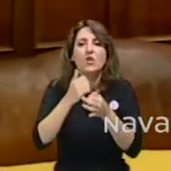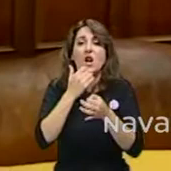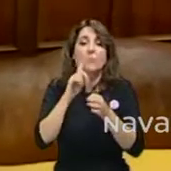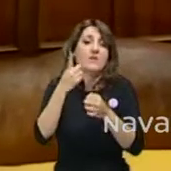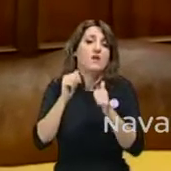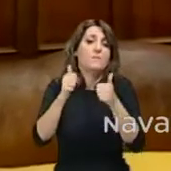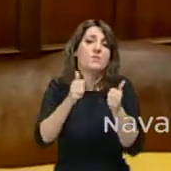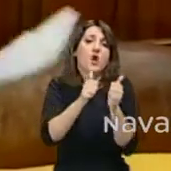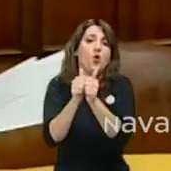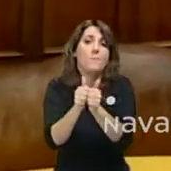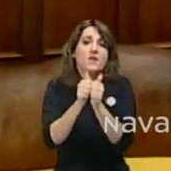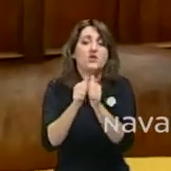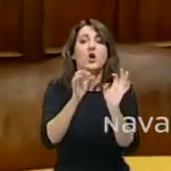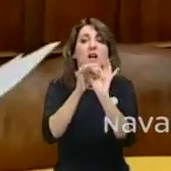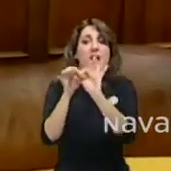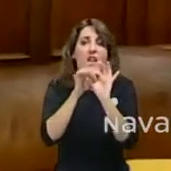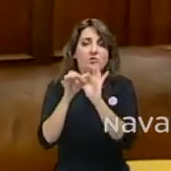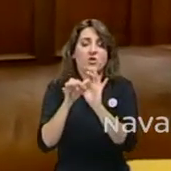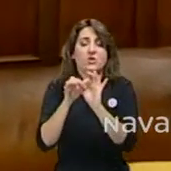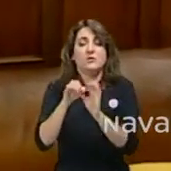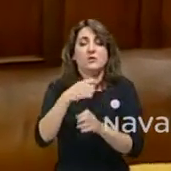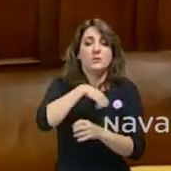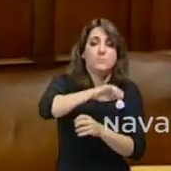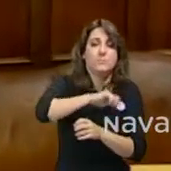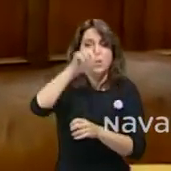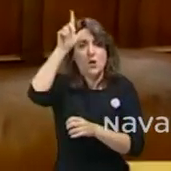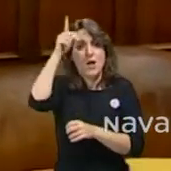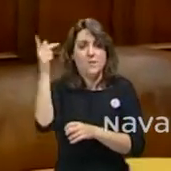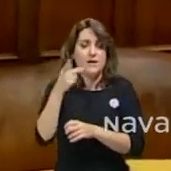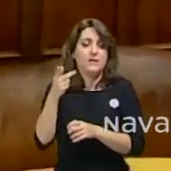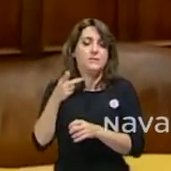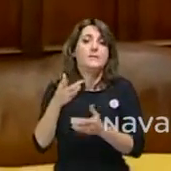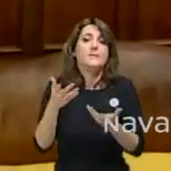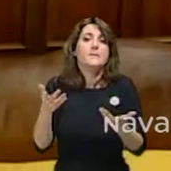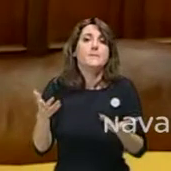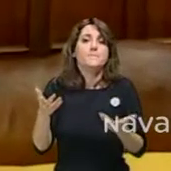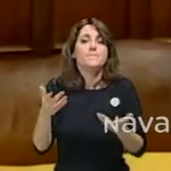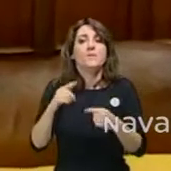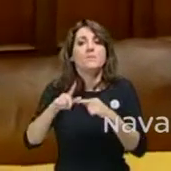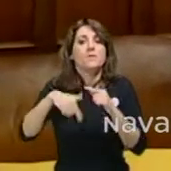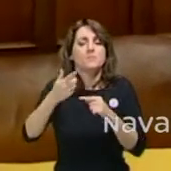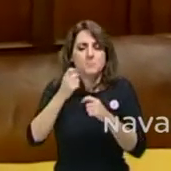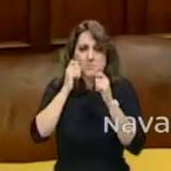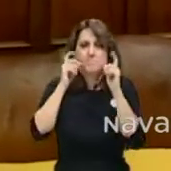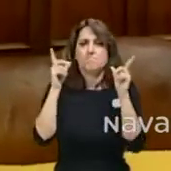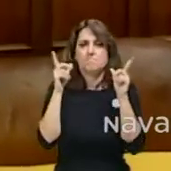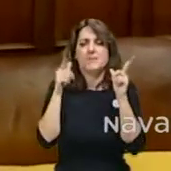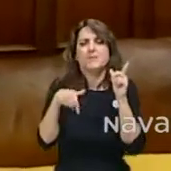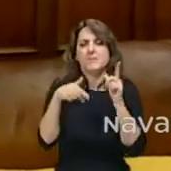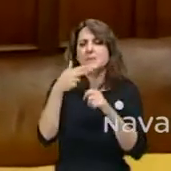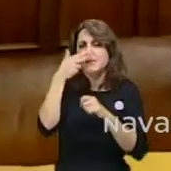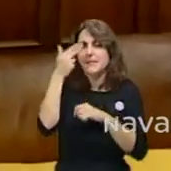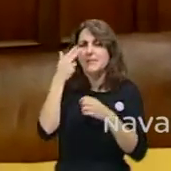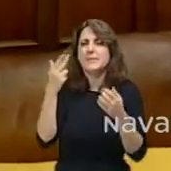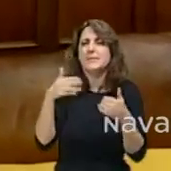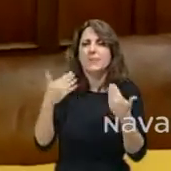primero a las relaciones hispano-alemanas entre estas dos ciudades. Y luego vimos que también era interesante